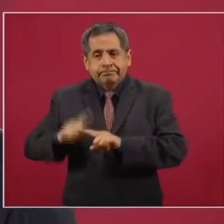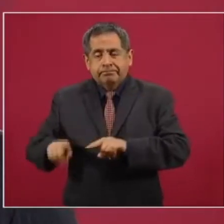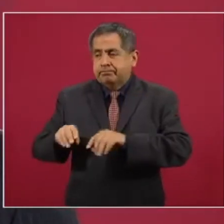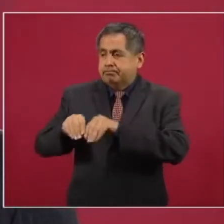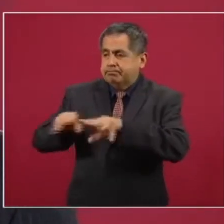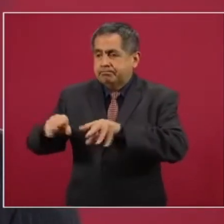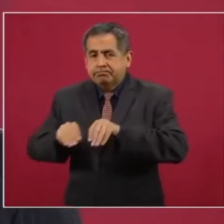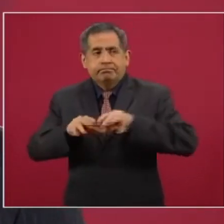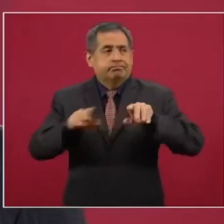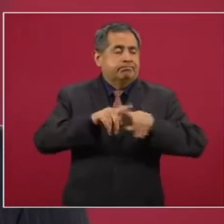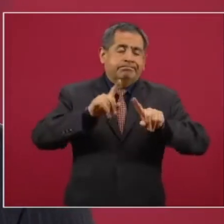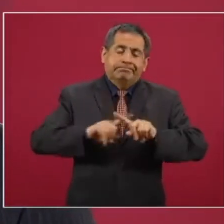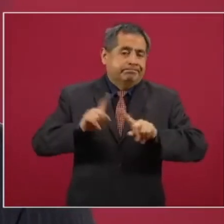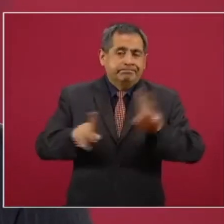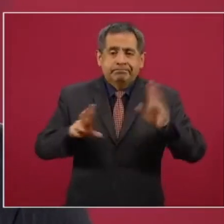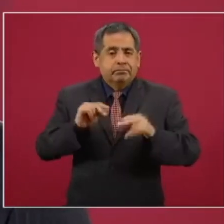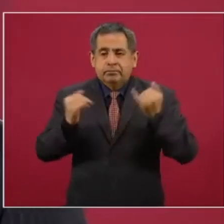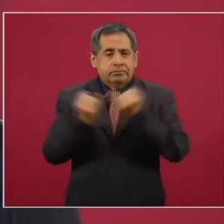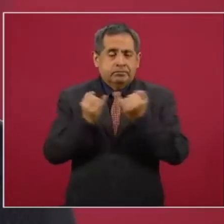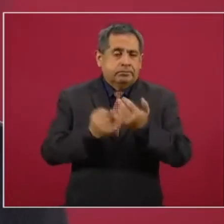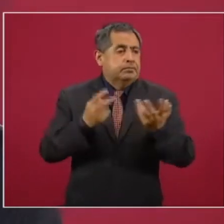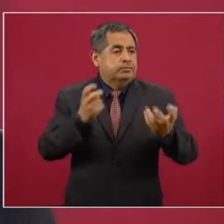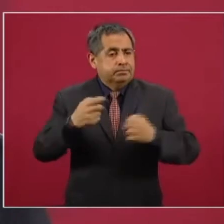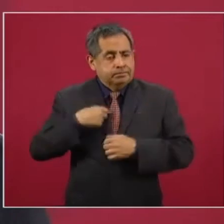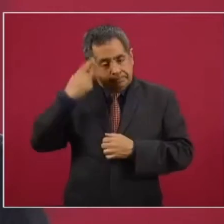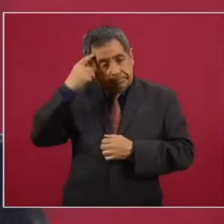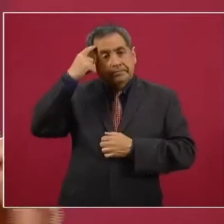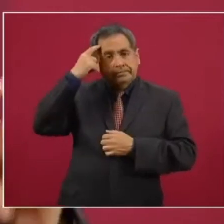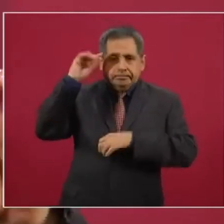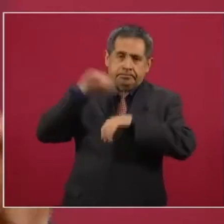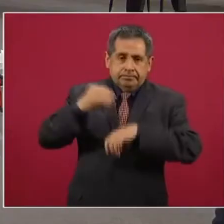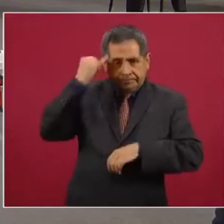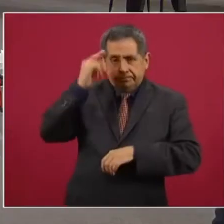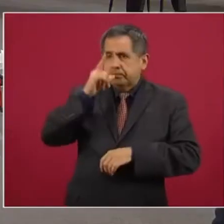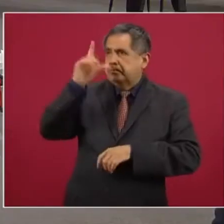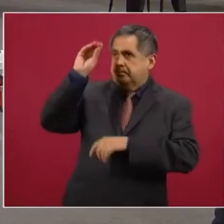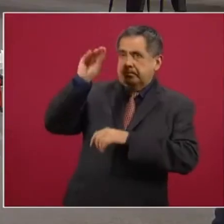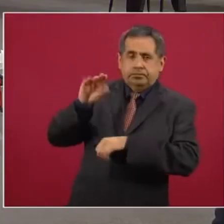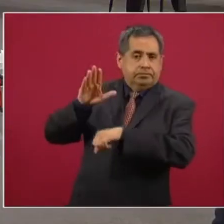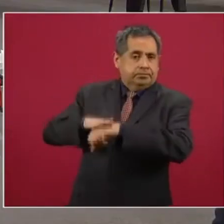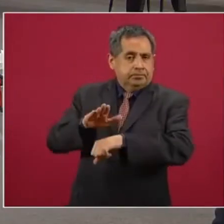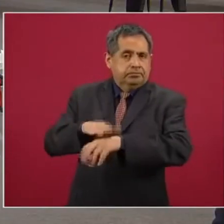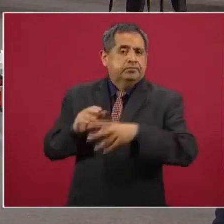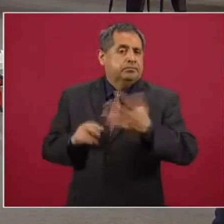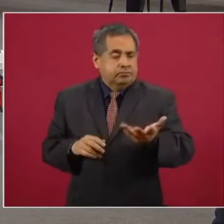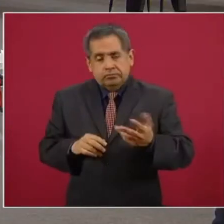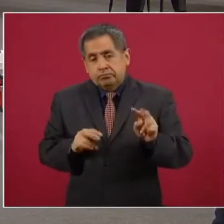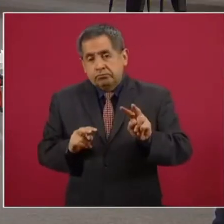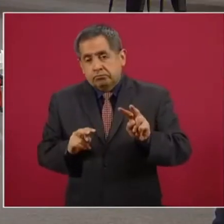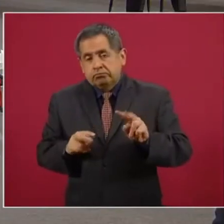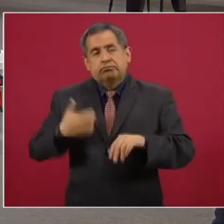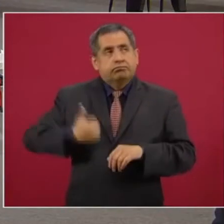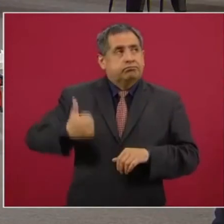la epidemia es diferente, se estableció el mecanismo del semáforo y con ello hemos podido ver que cada